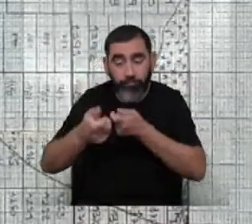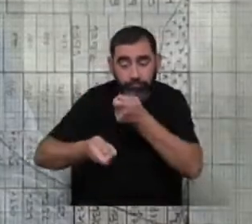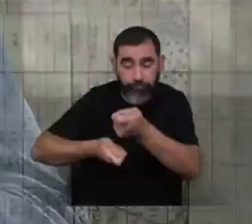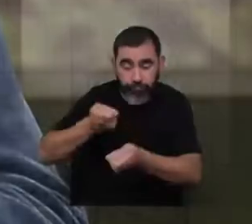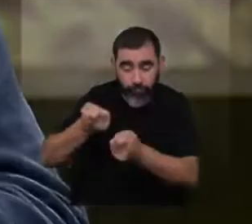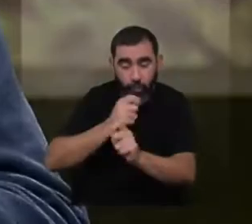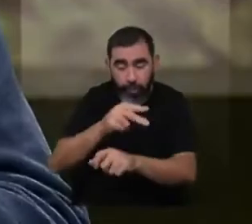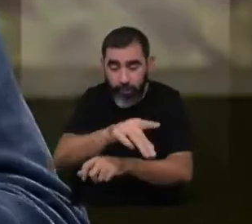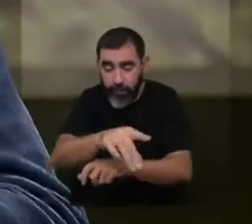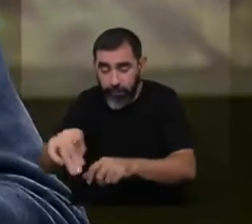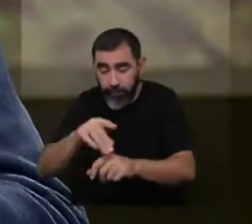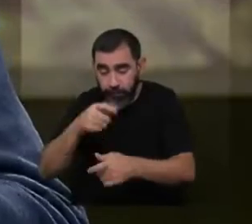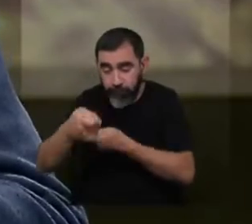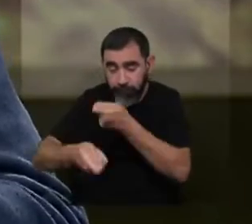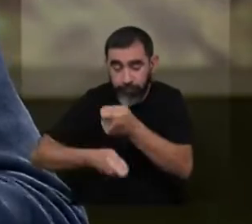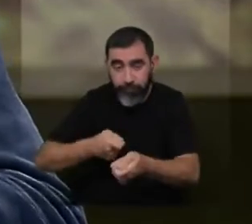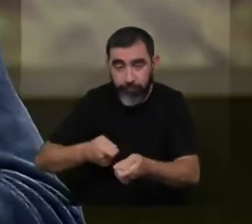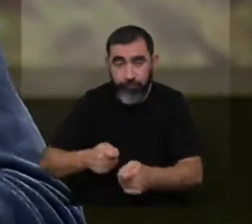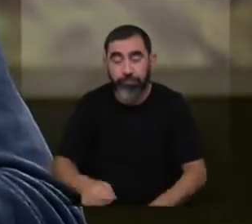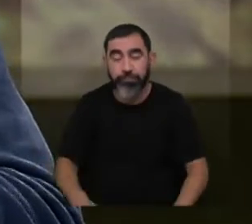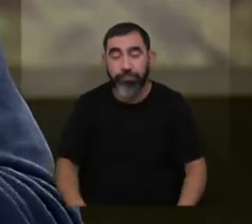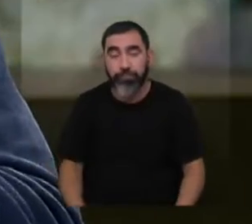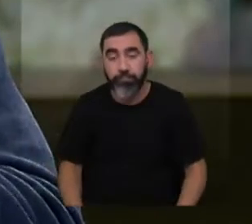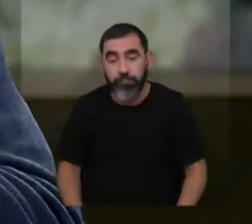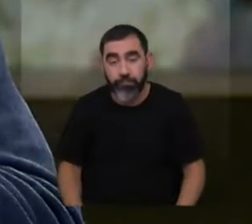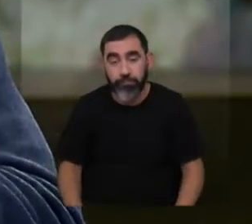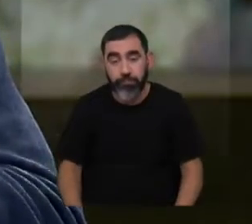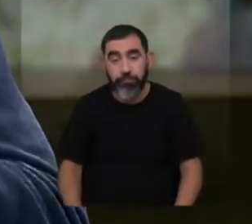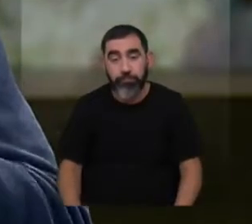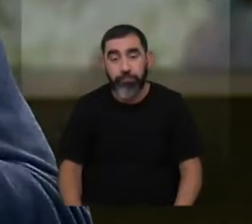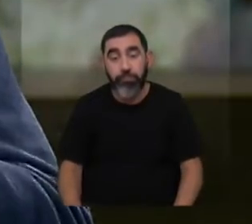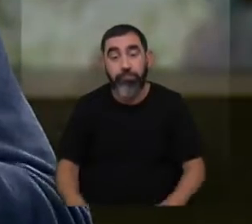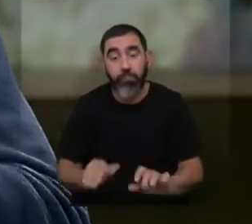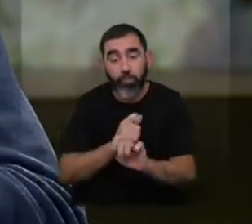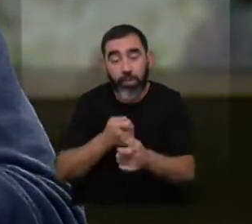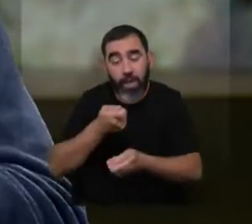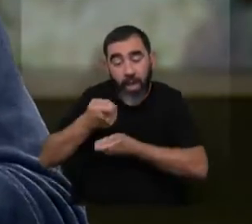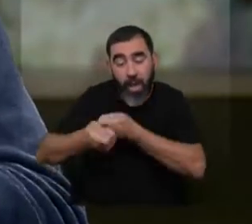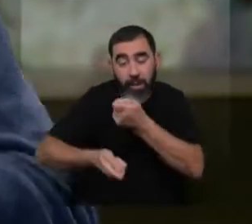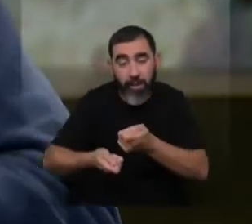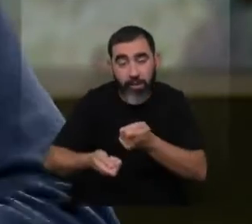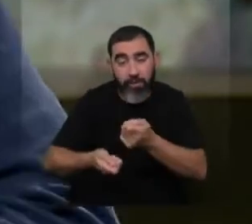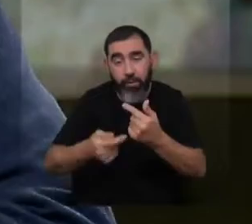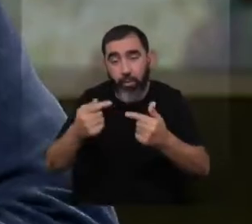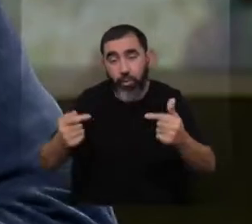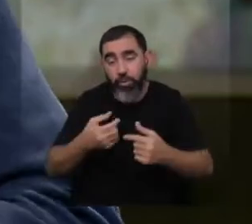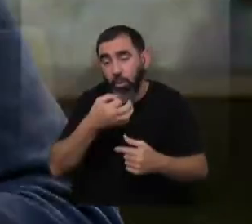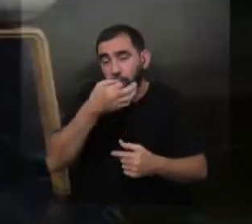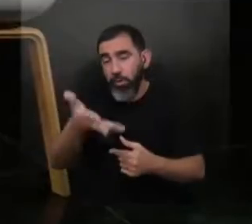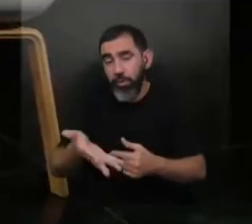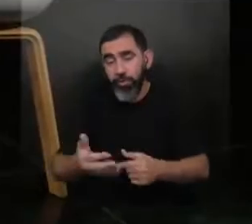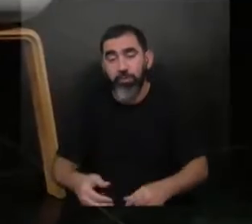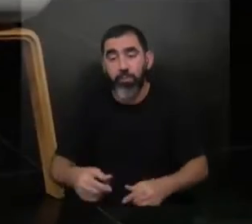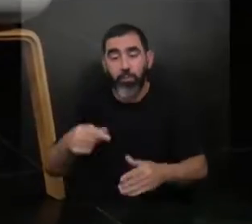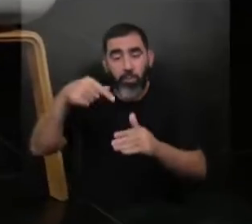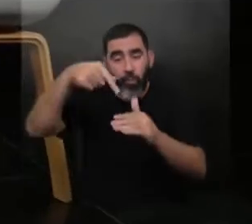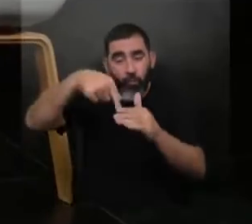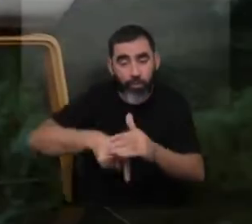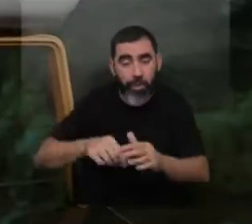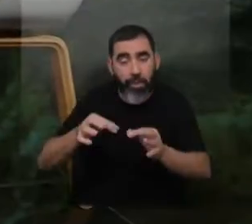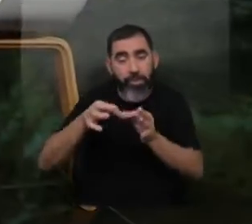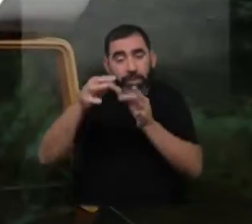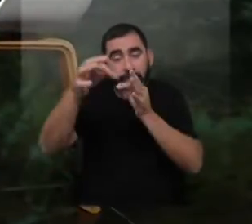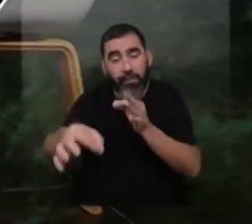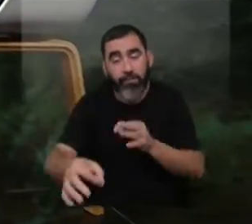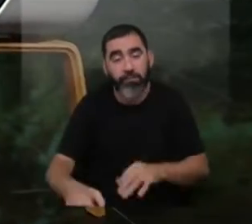puede diseñar ahí, y a su vez a las propias trincheras se le puede ir agregando los atributos que queramos, profundidad, distancia. Una